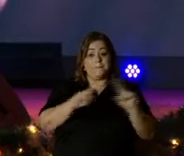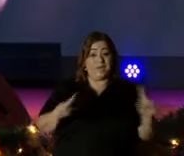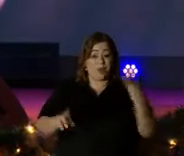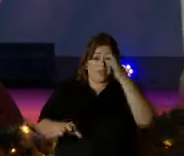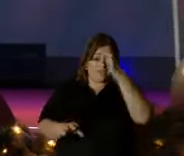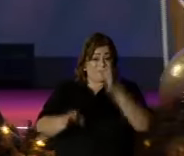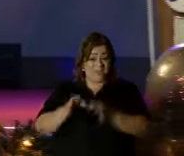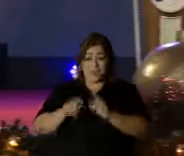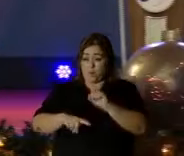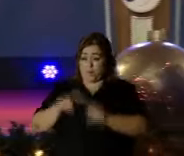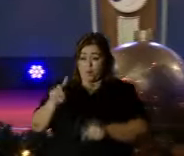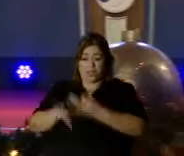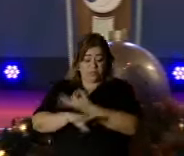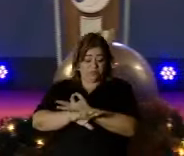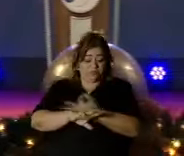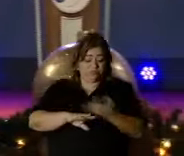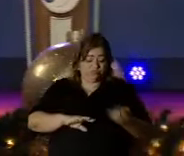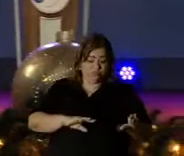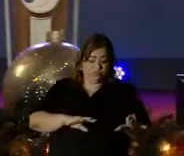muera.